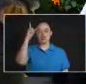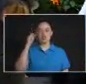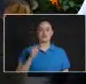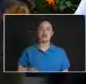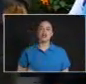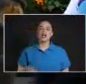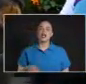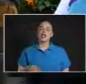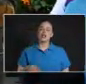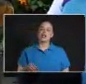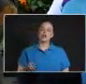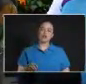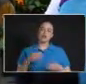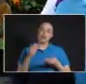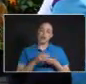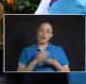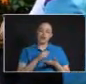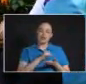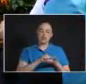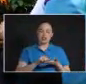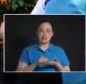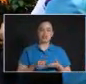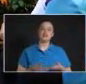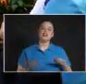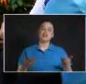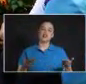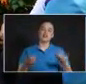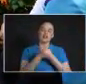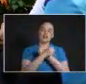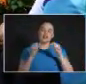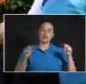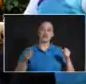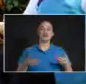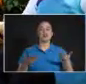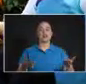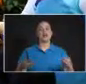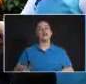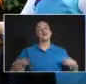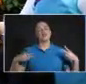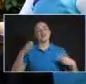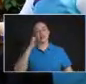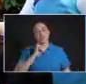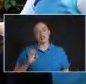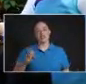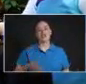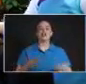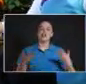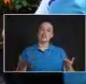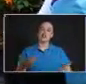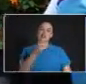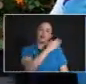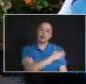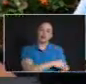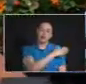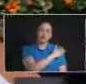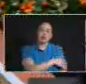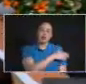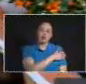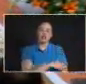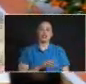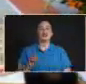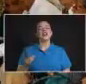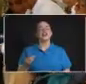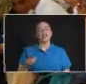ofrenda santa nos da salvación, nos da vida eterna y nos da de todas sus misericordias. Amén. ¿Quién quiere